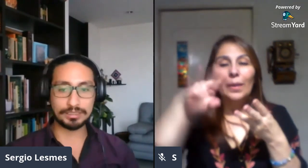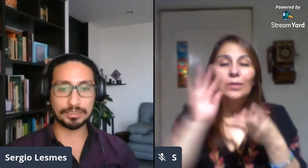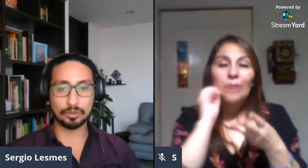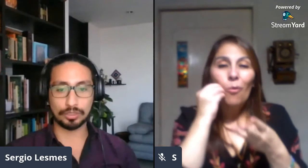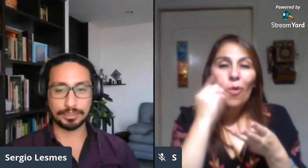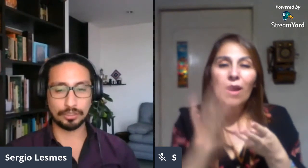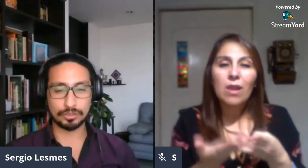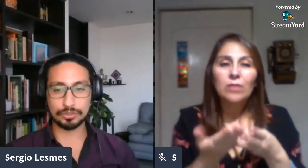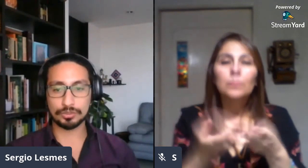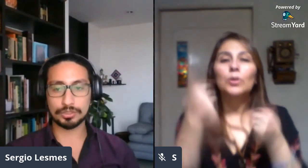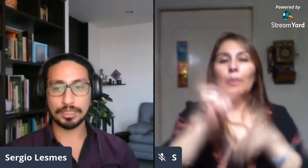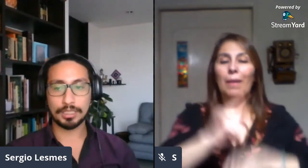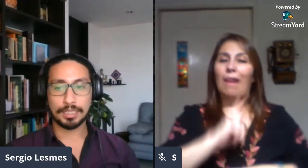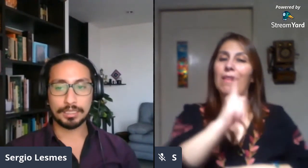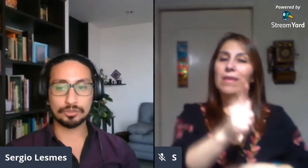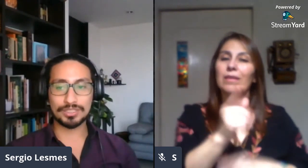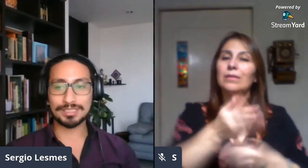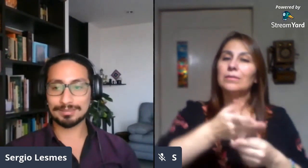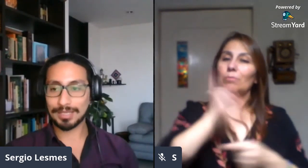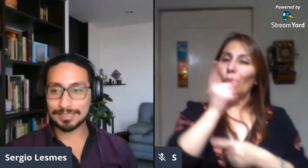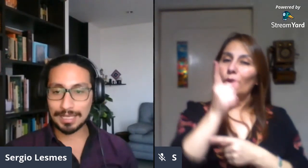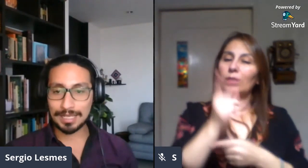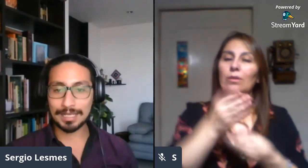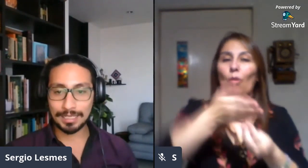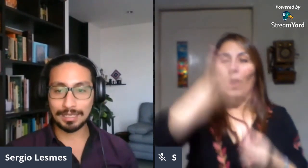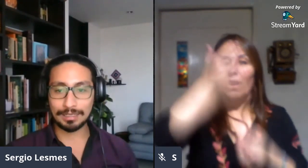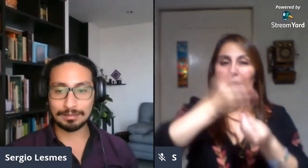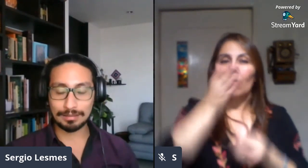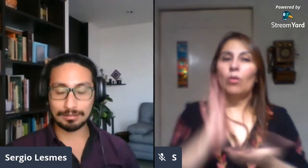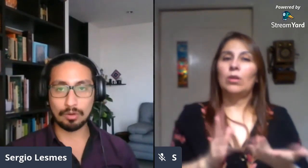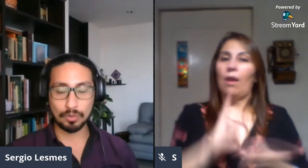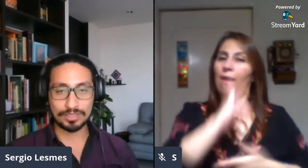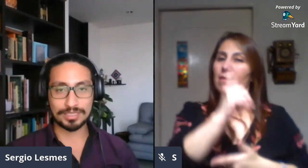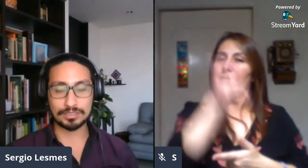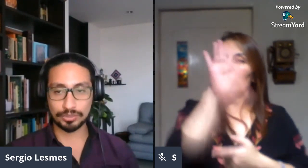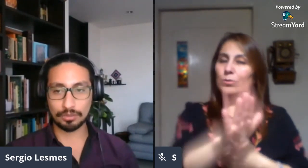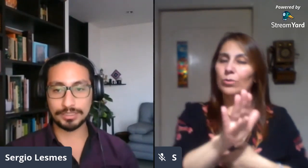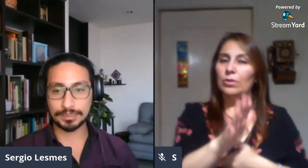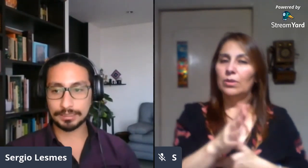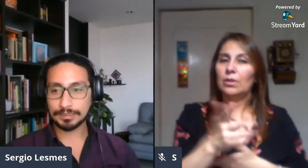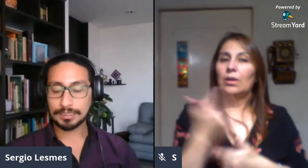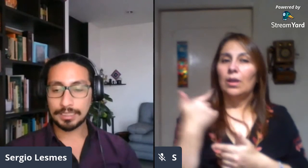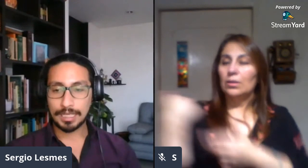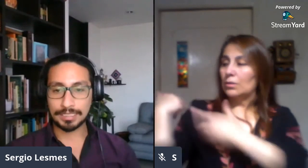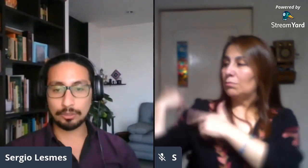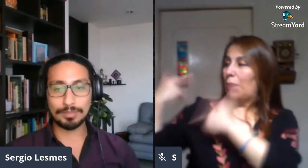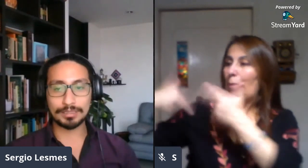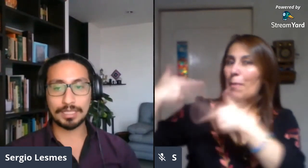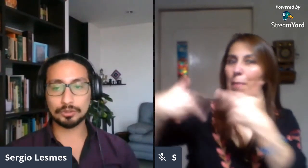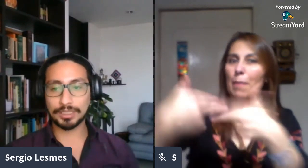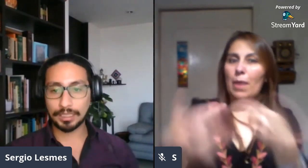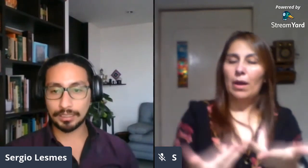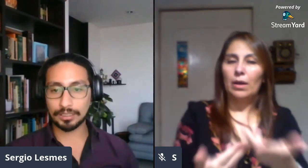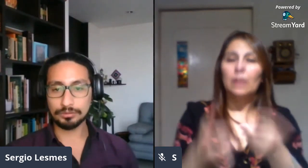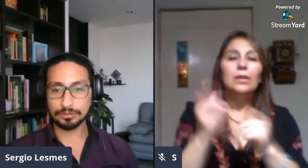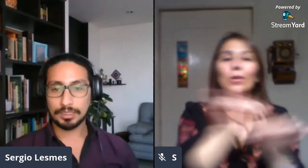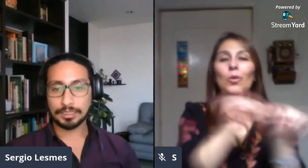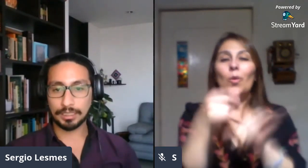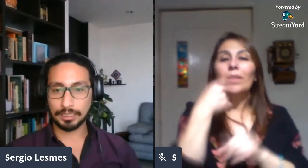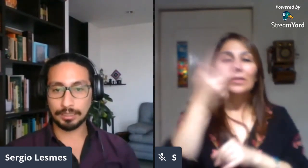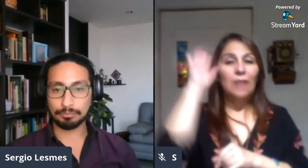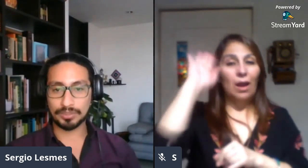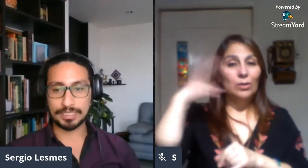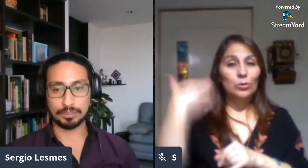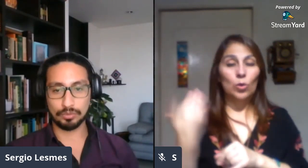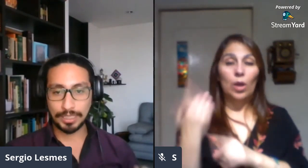líderes políticos, religiosos. Entonces, esa, como decía Sonia ahorita, ahí hay un mandato de género,